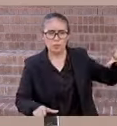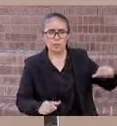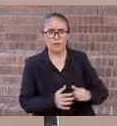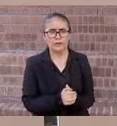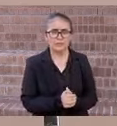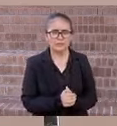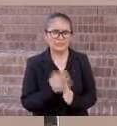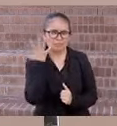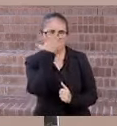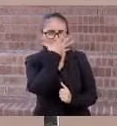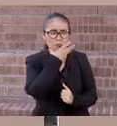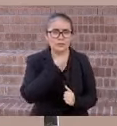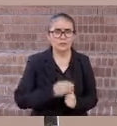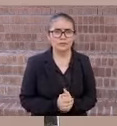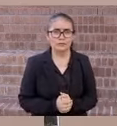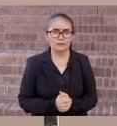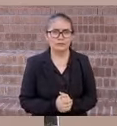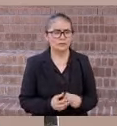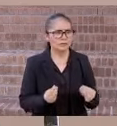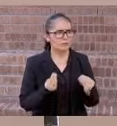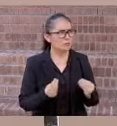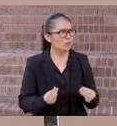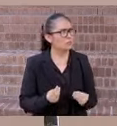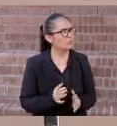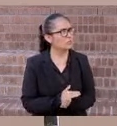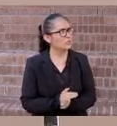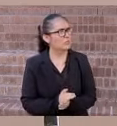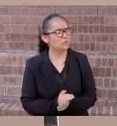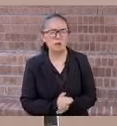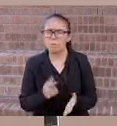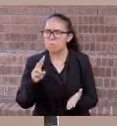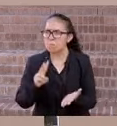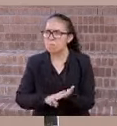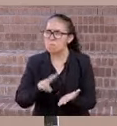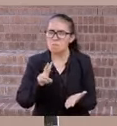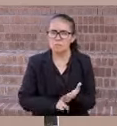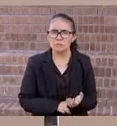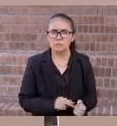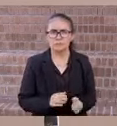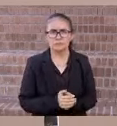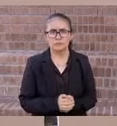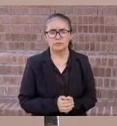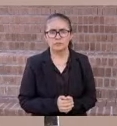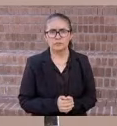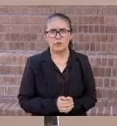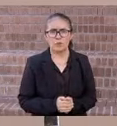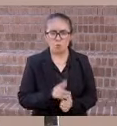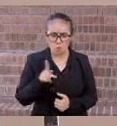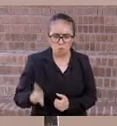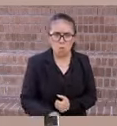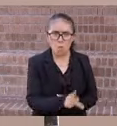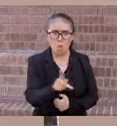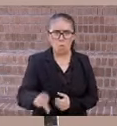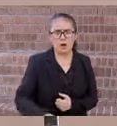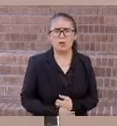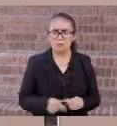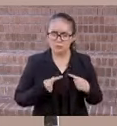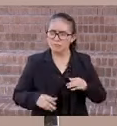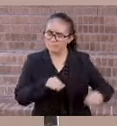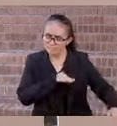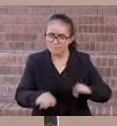extraordinario con muchas riquezas y con un pueblo bueno y trabajador